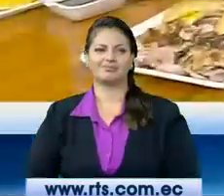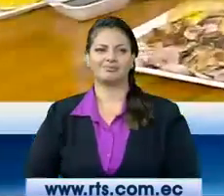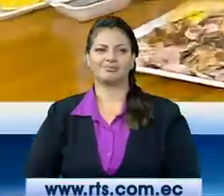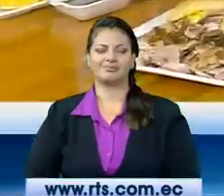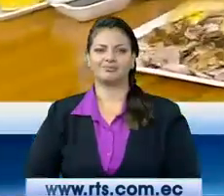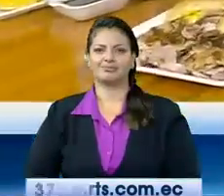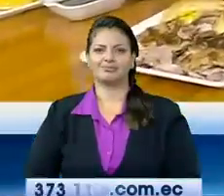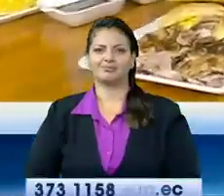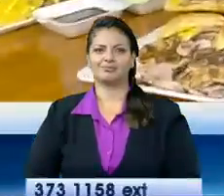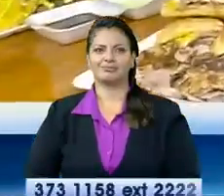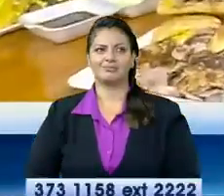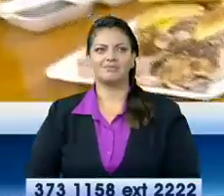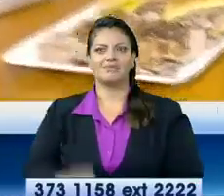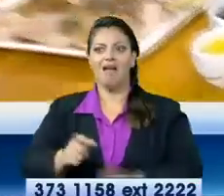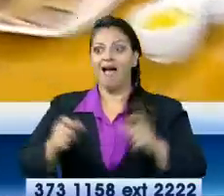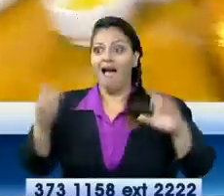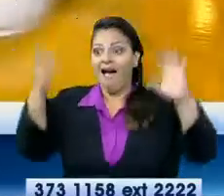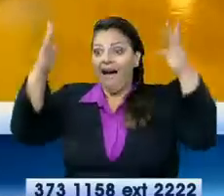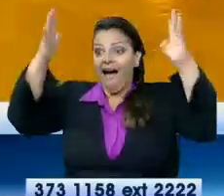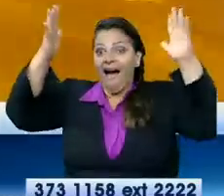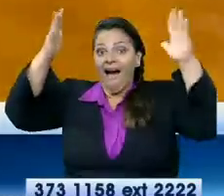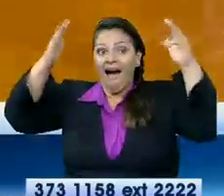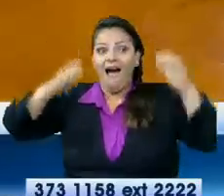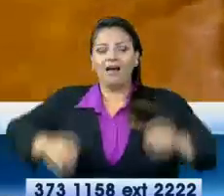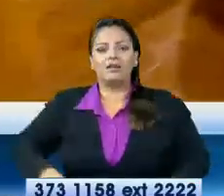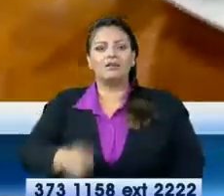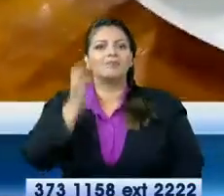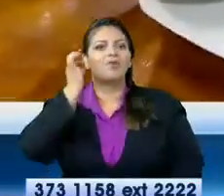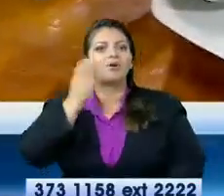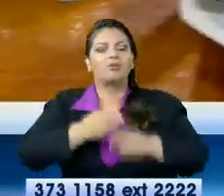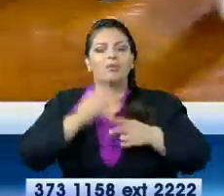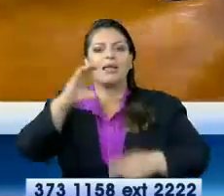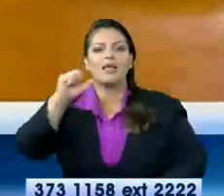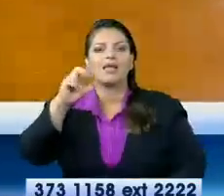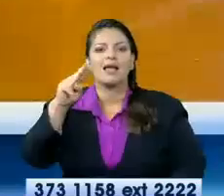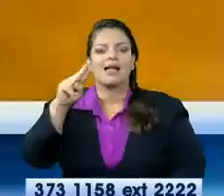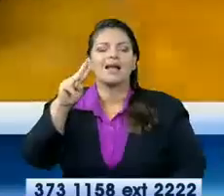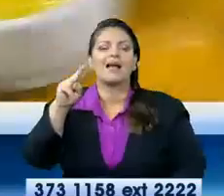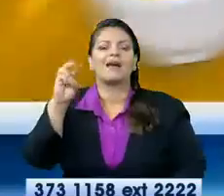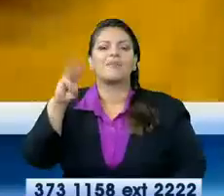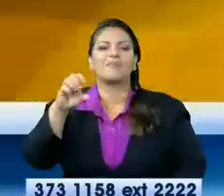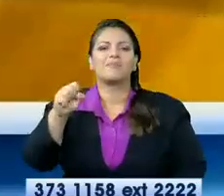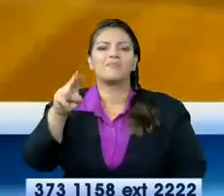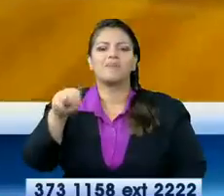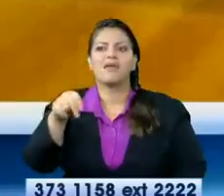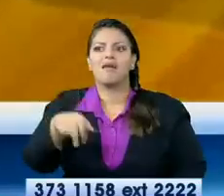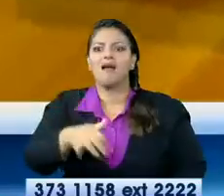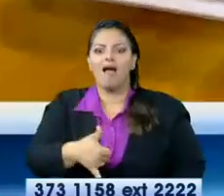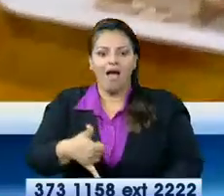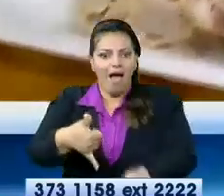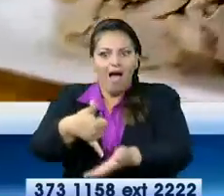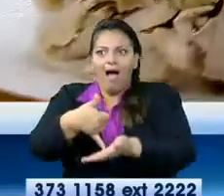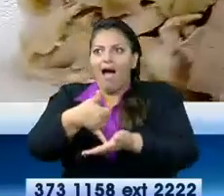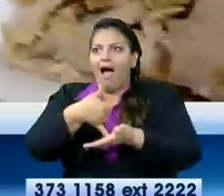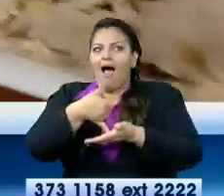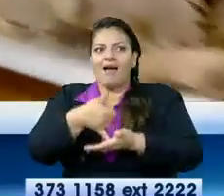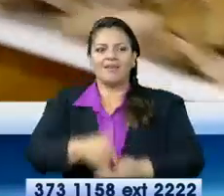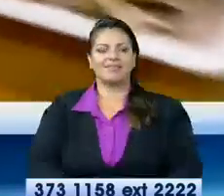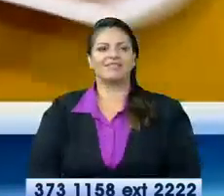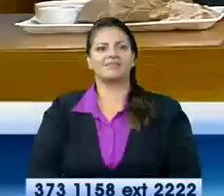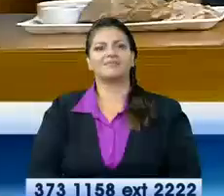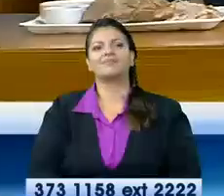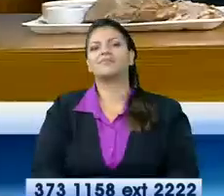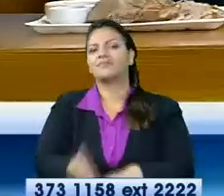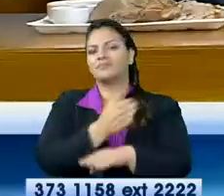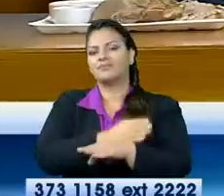De una gran algarabía se desarrolló la final del concurso Mi Agachadito Favorito, que organizó la noticia en la